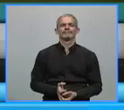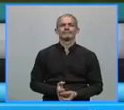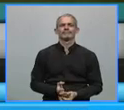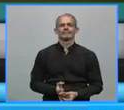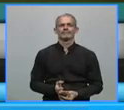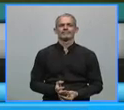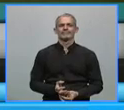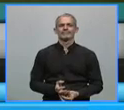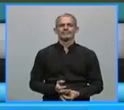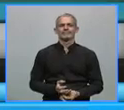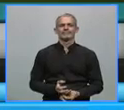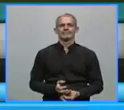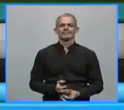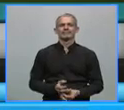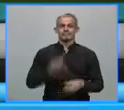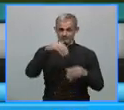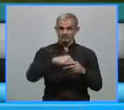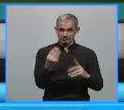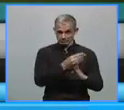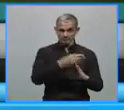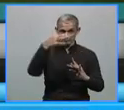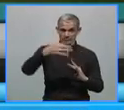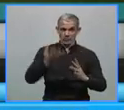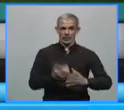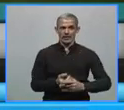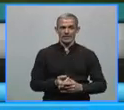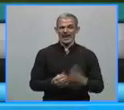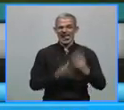premio adentro